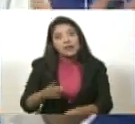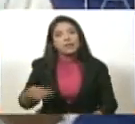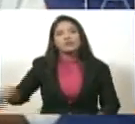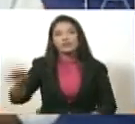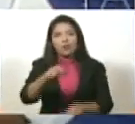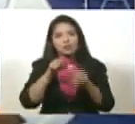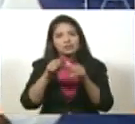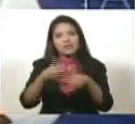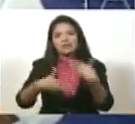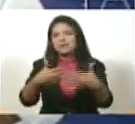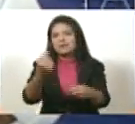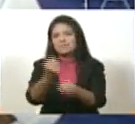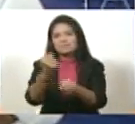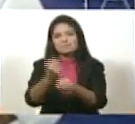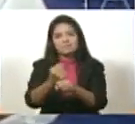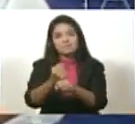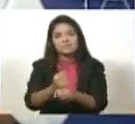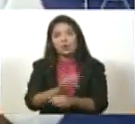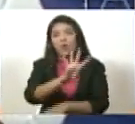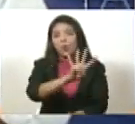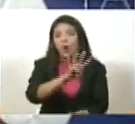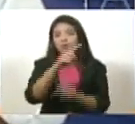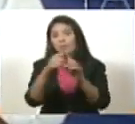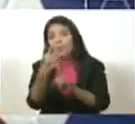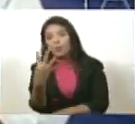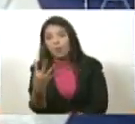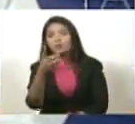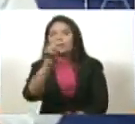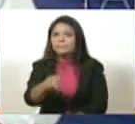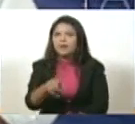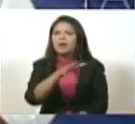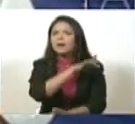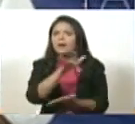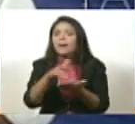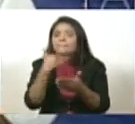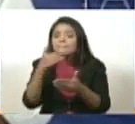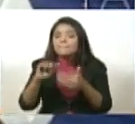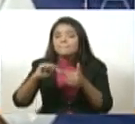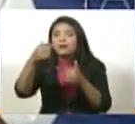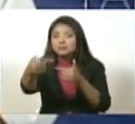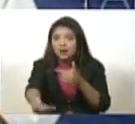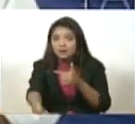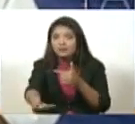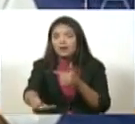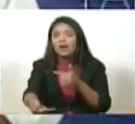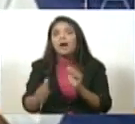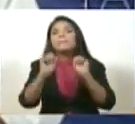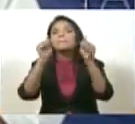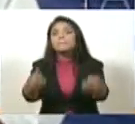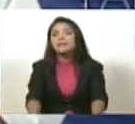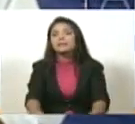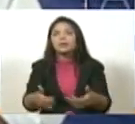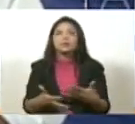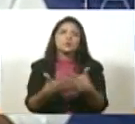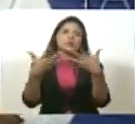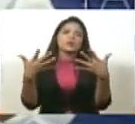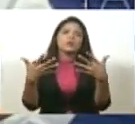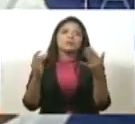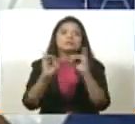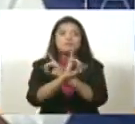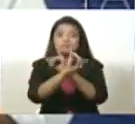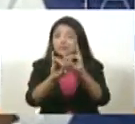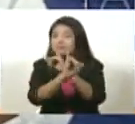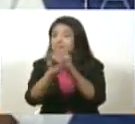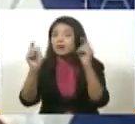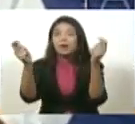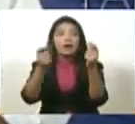seguir afinando la maquinaria 4x4. Vamos también, a partir del día de mañana, a iniciar los grandes cierres de campaña